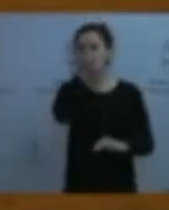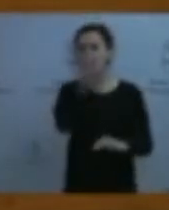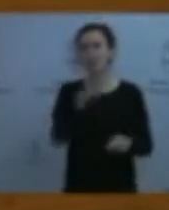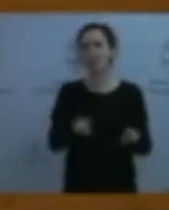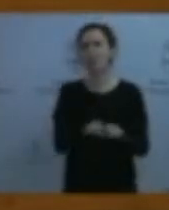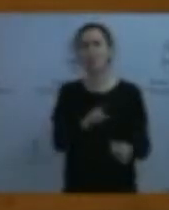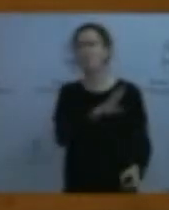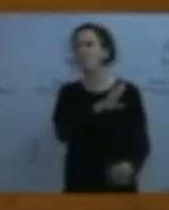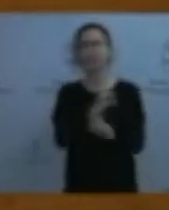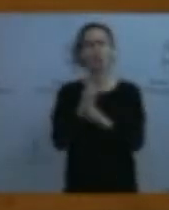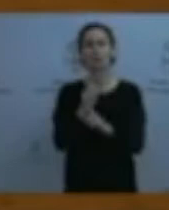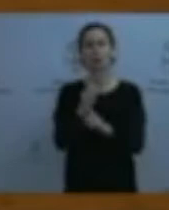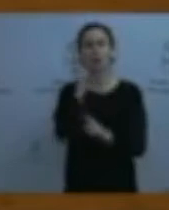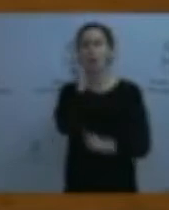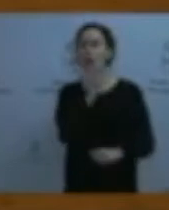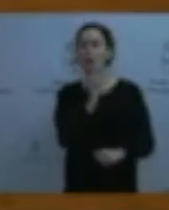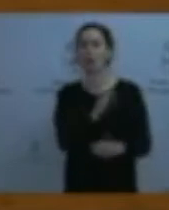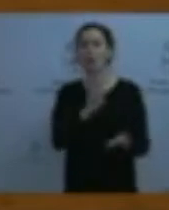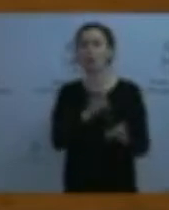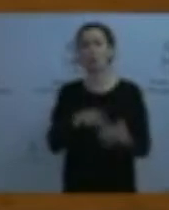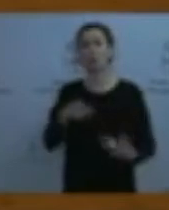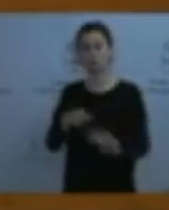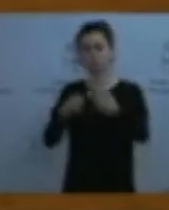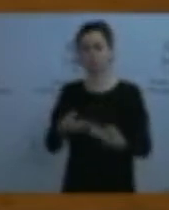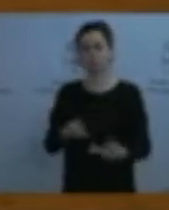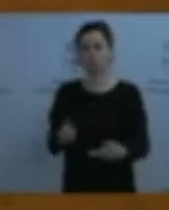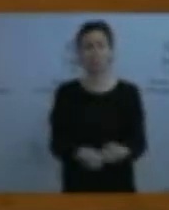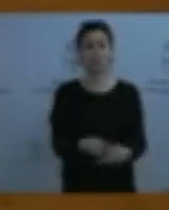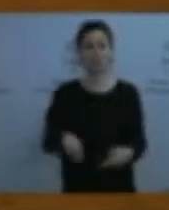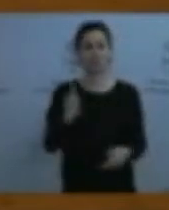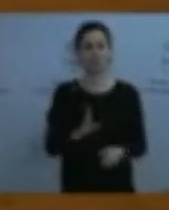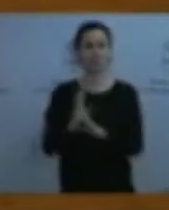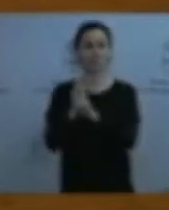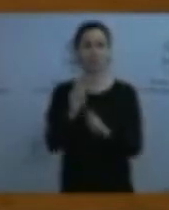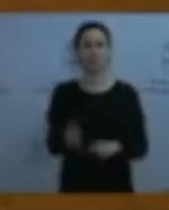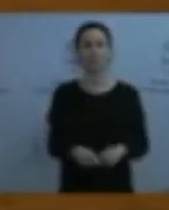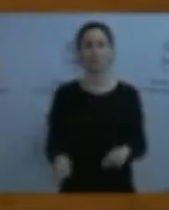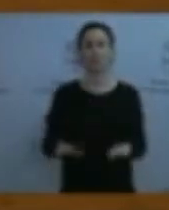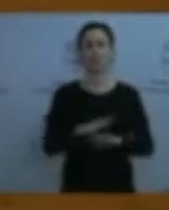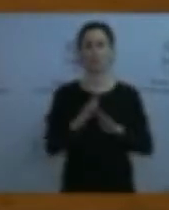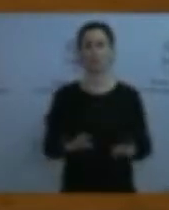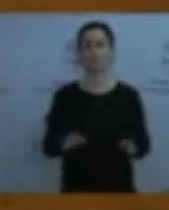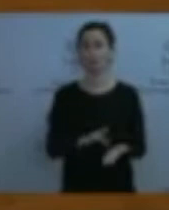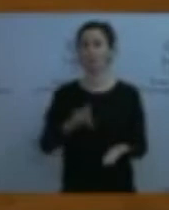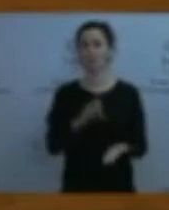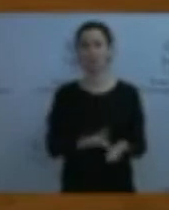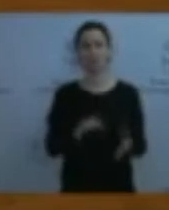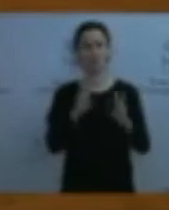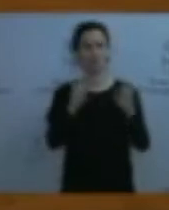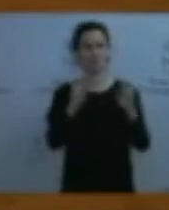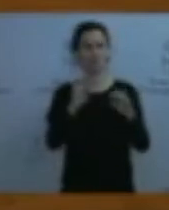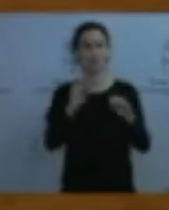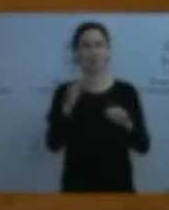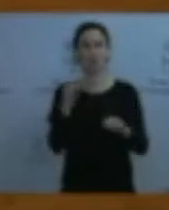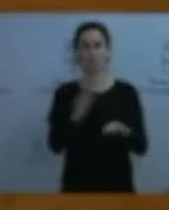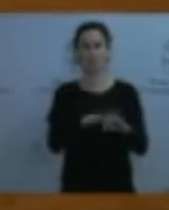vivo a Rajoy desde la oposición. Bueno, no sé si lo están crujiendo, yo creo que no, pero si tiene, igual este es un buen asunto para donde se lo puedan